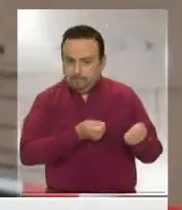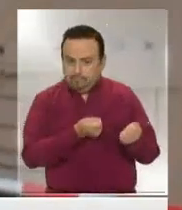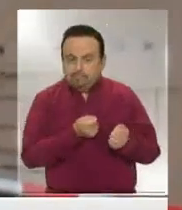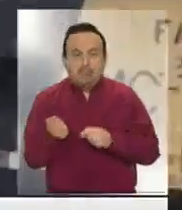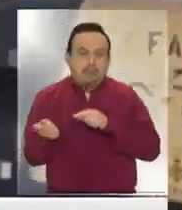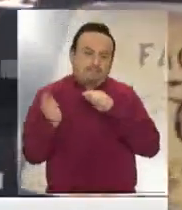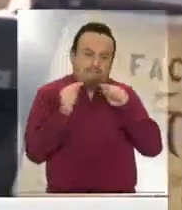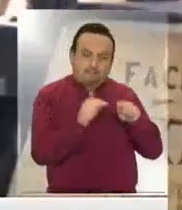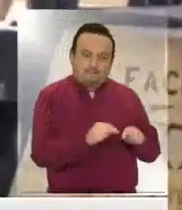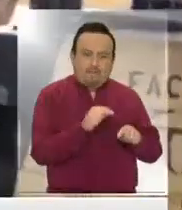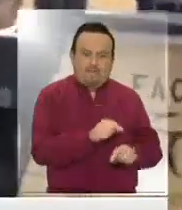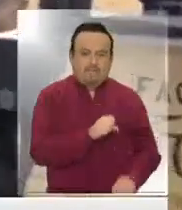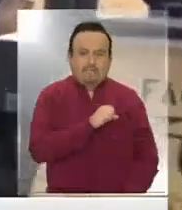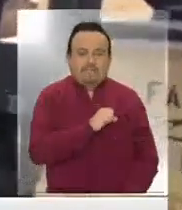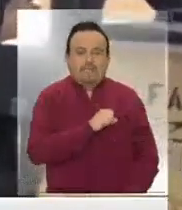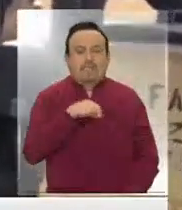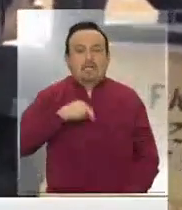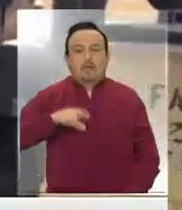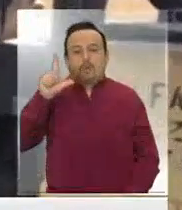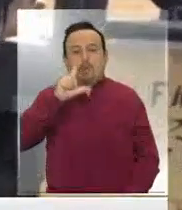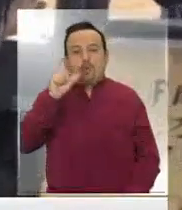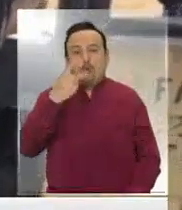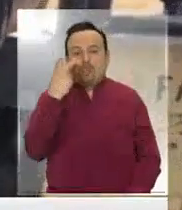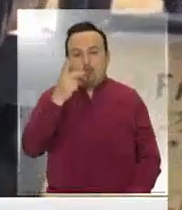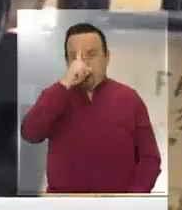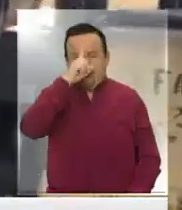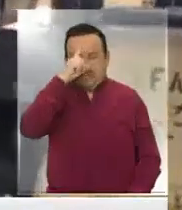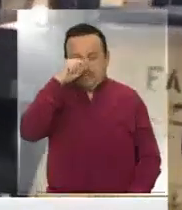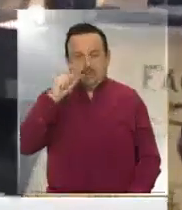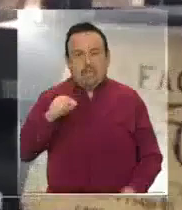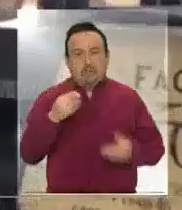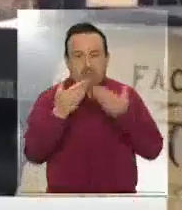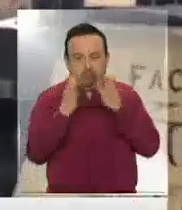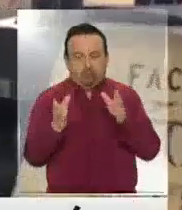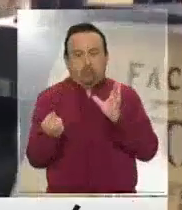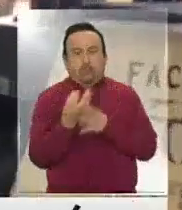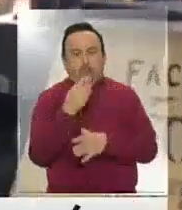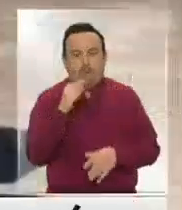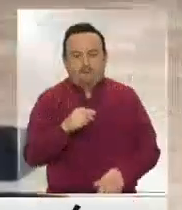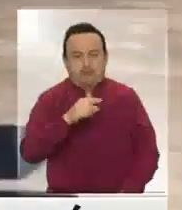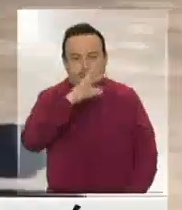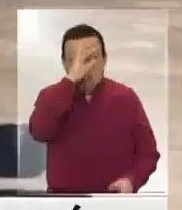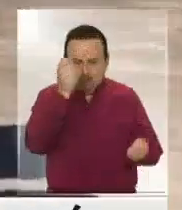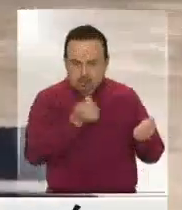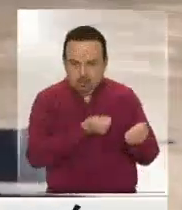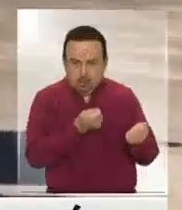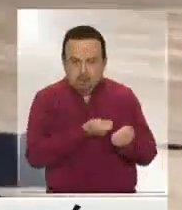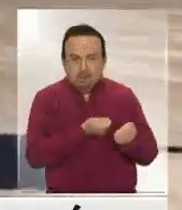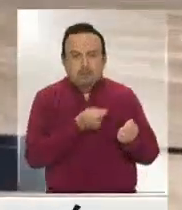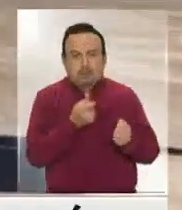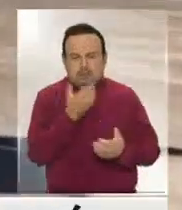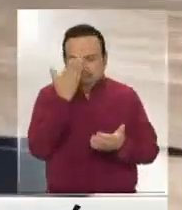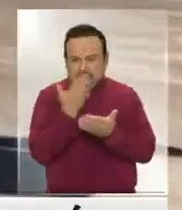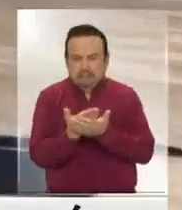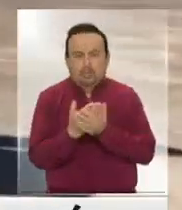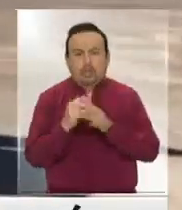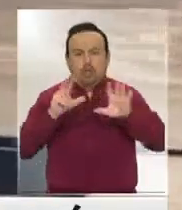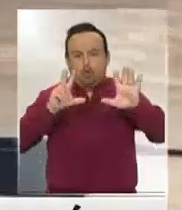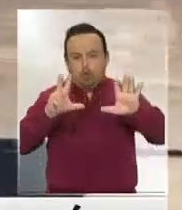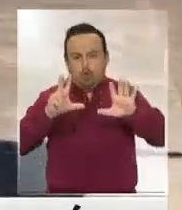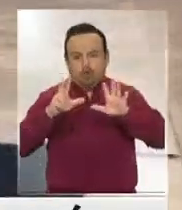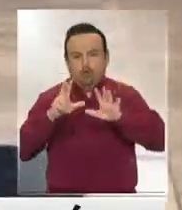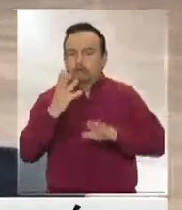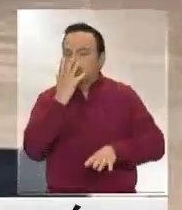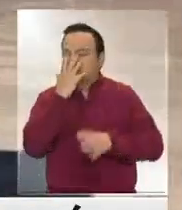hacia Santiago. Este lunes, 2 hospitales serán abiertos en la Araucanía para enfrentar la emergencia. 8 respiradores